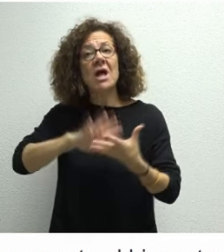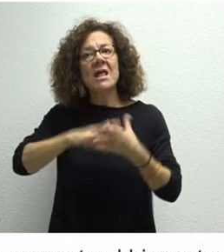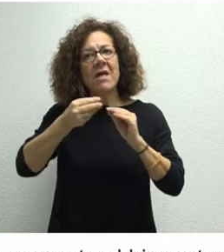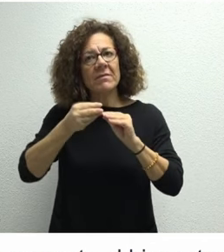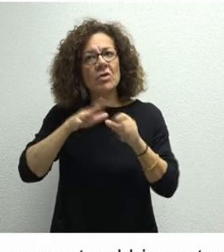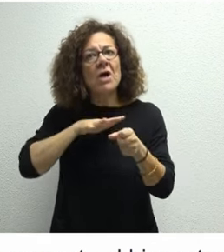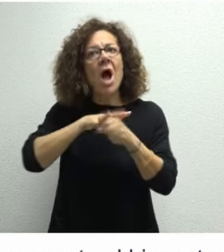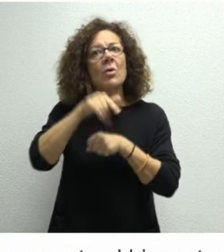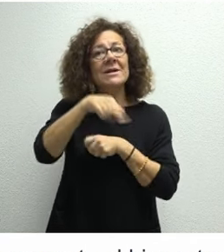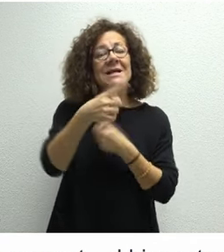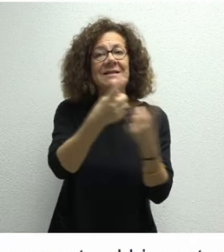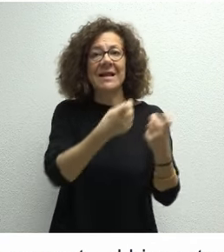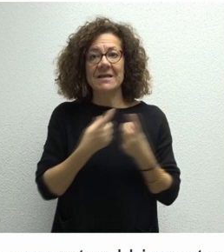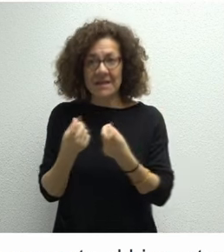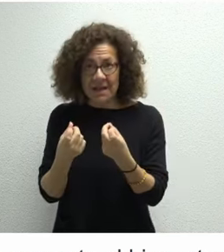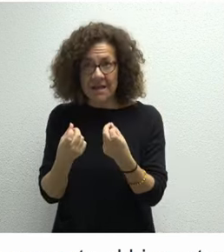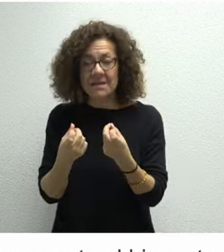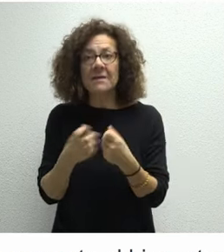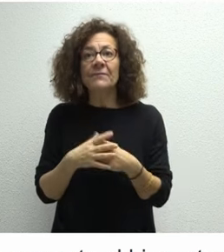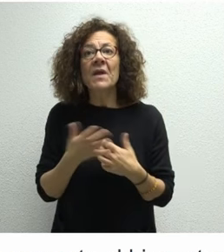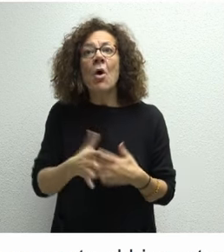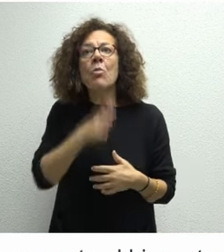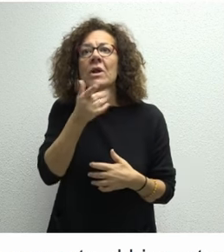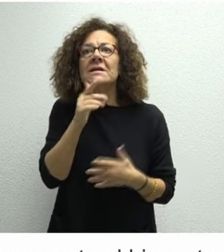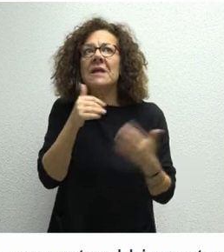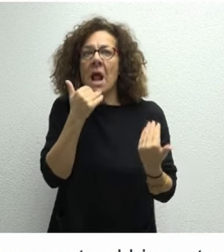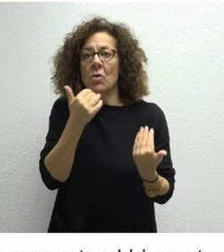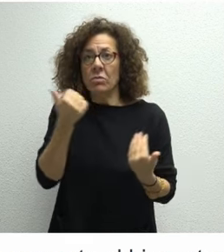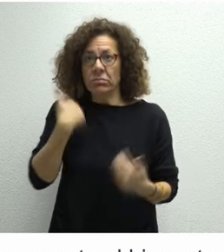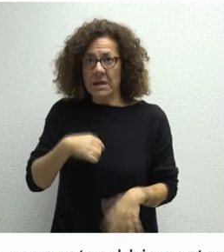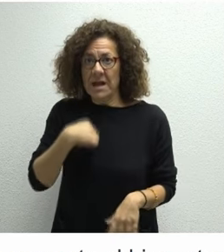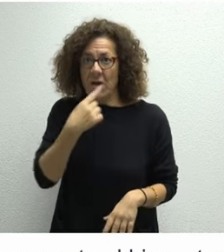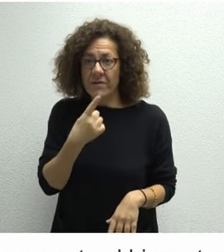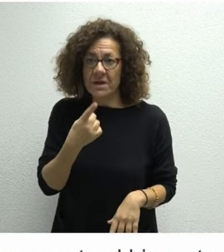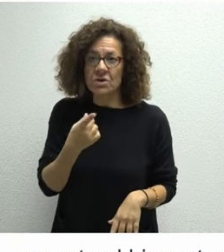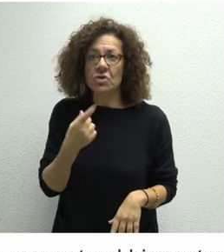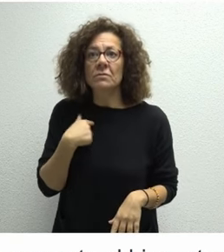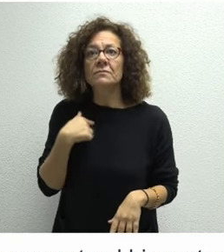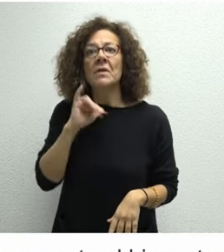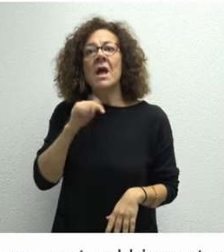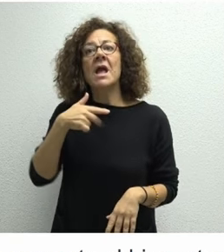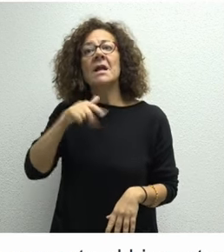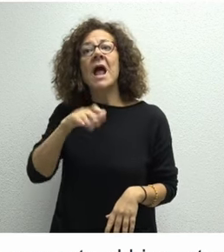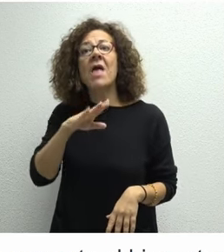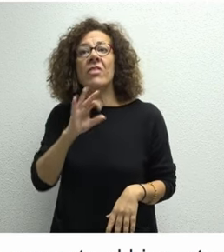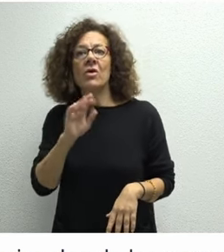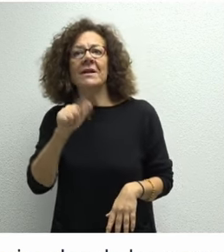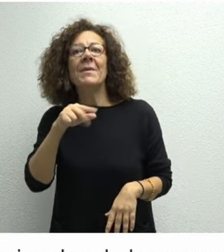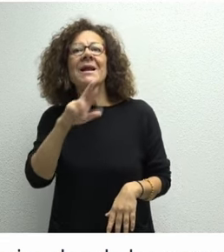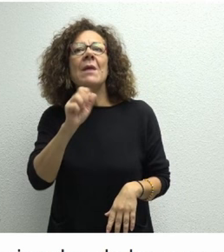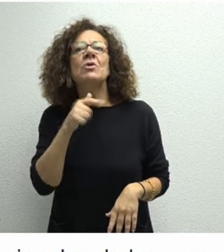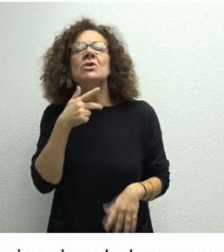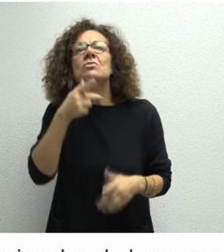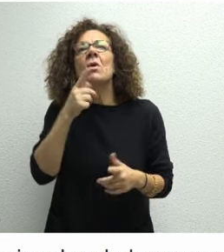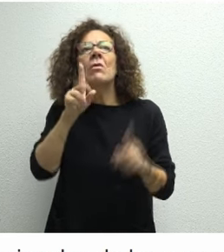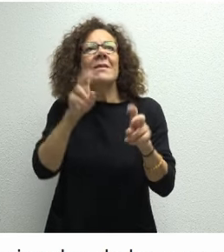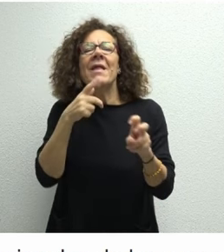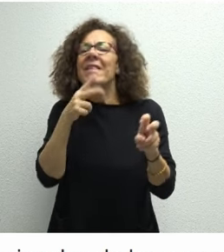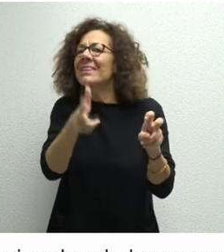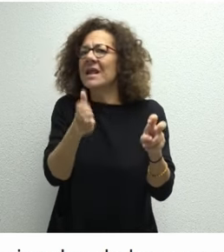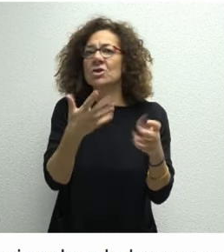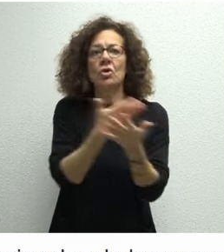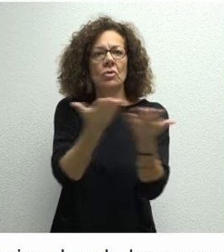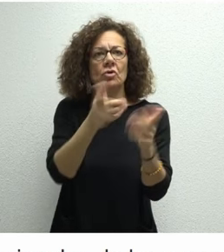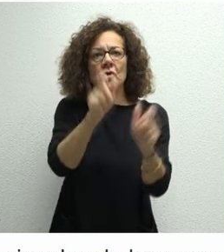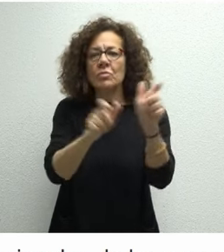cubrirse esas necesidades y porque es una cuestión lo ha dicho muy bien Ignacio campoy no y Ramón es una cuestión de derecho no todas las personas tenemos